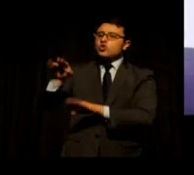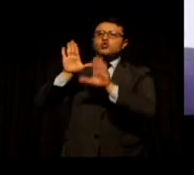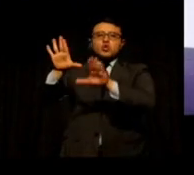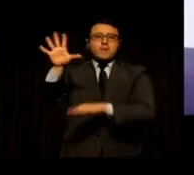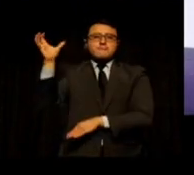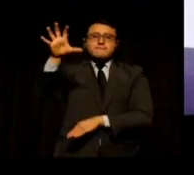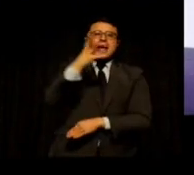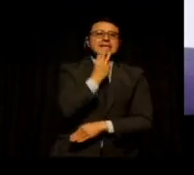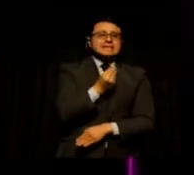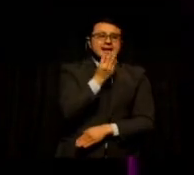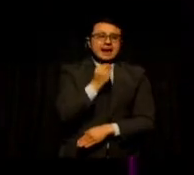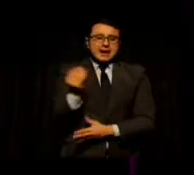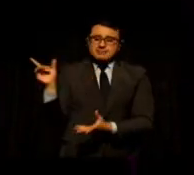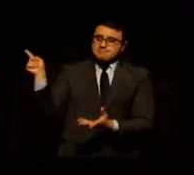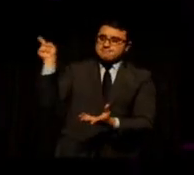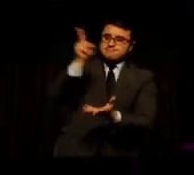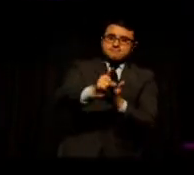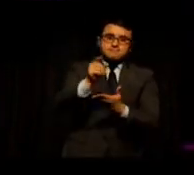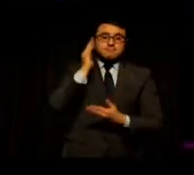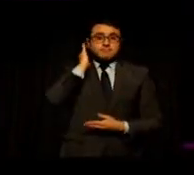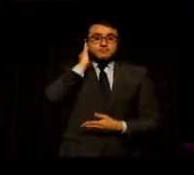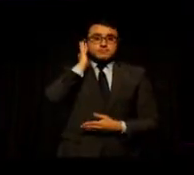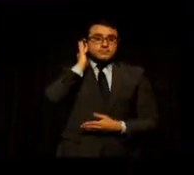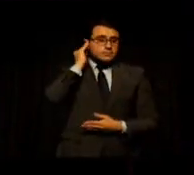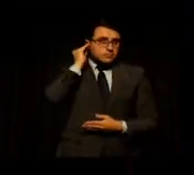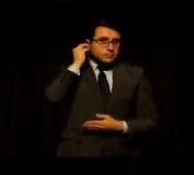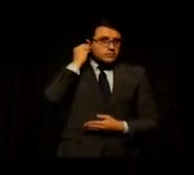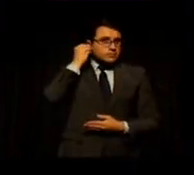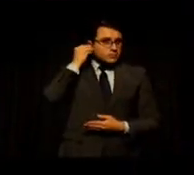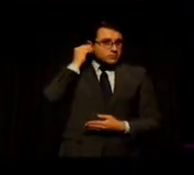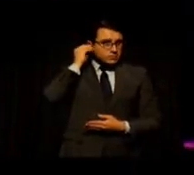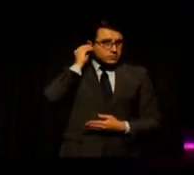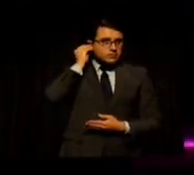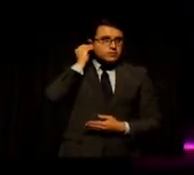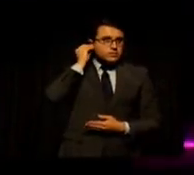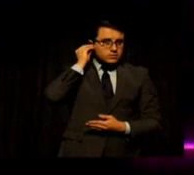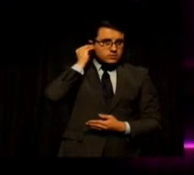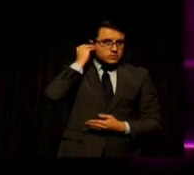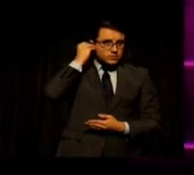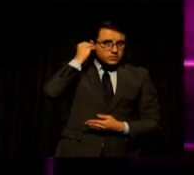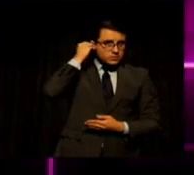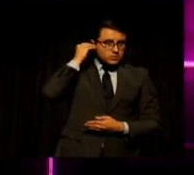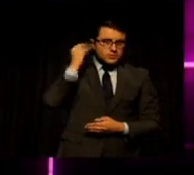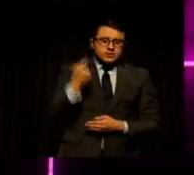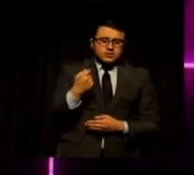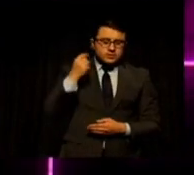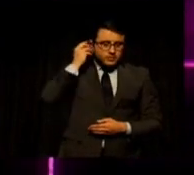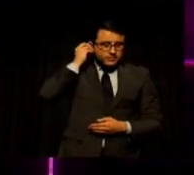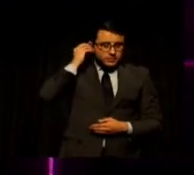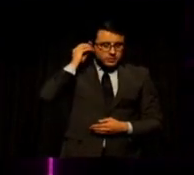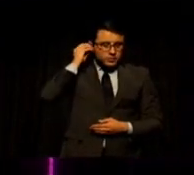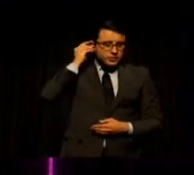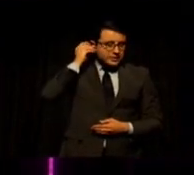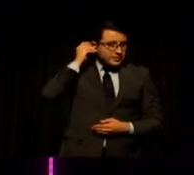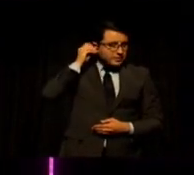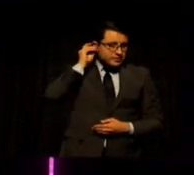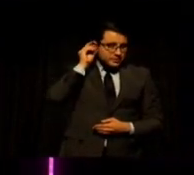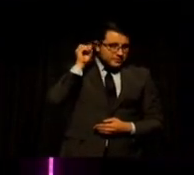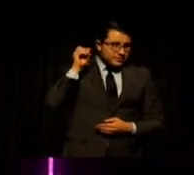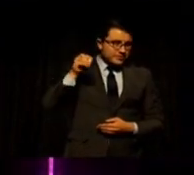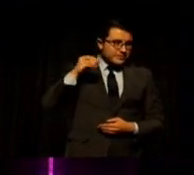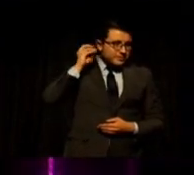hace aproximadamente unos 8 ó 9 años se publicó un libro que se llamaba startup nation